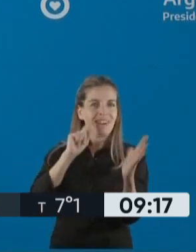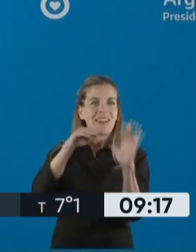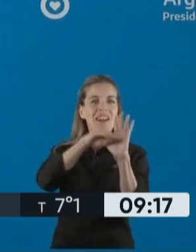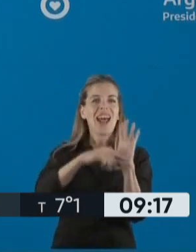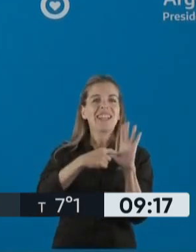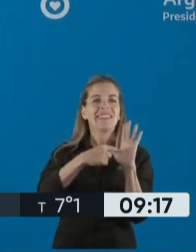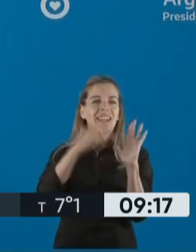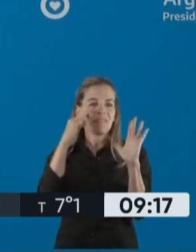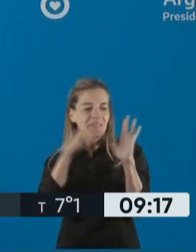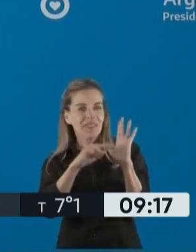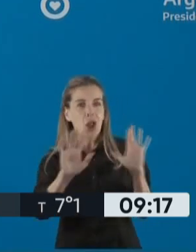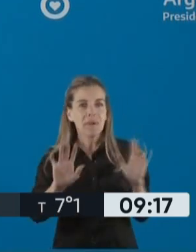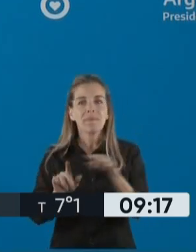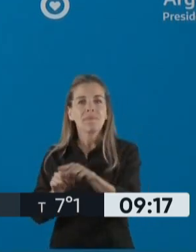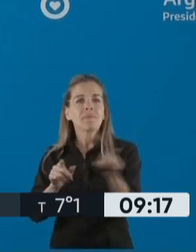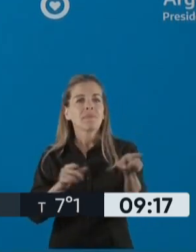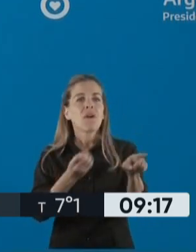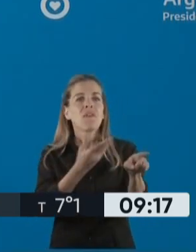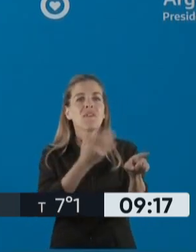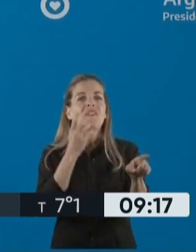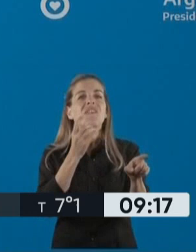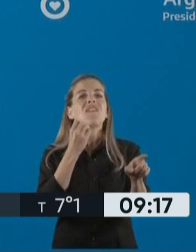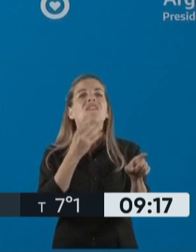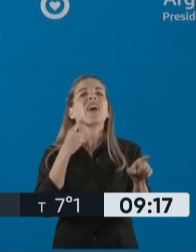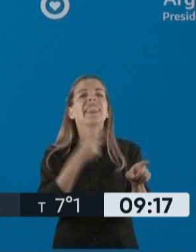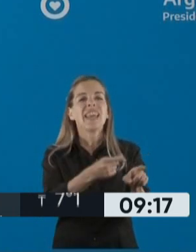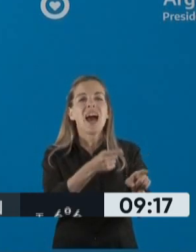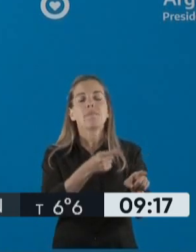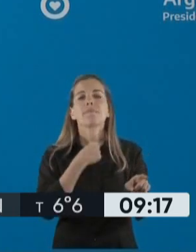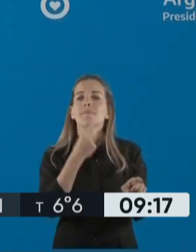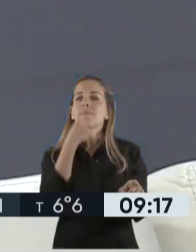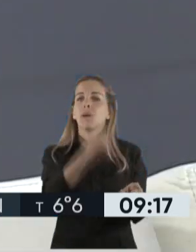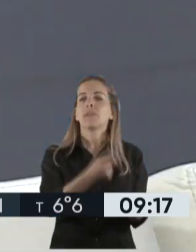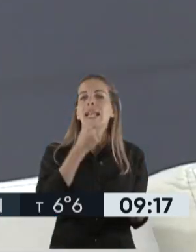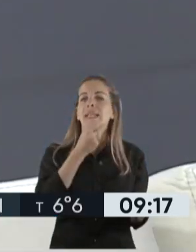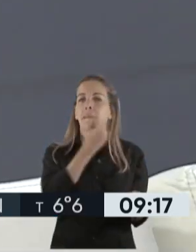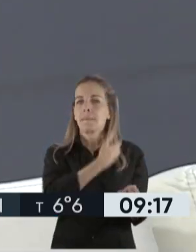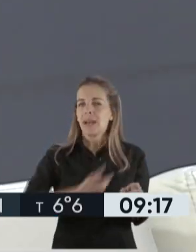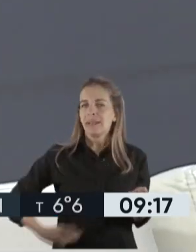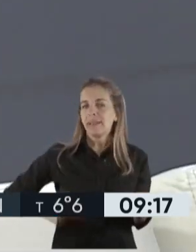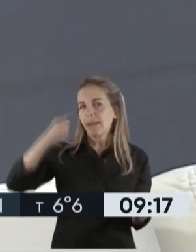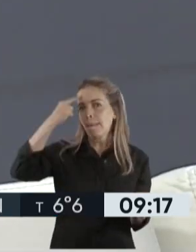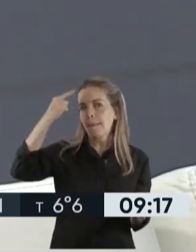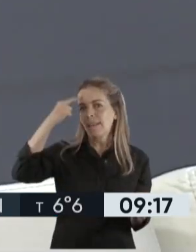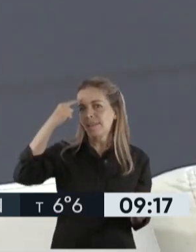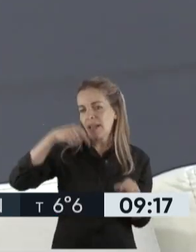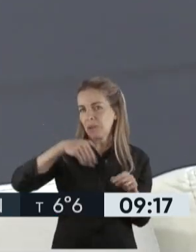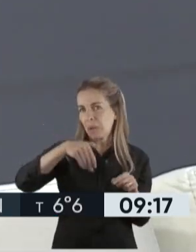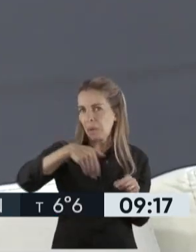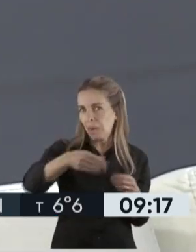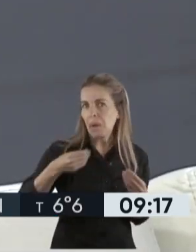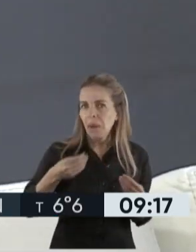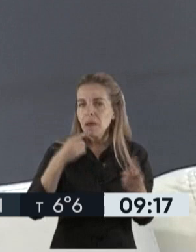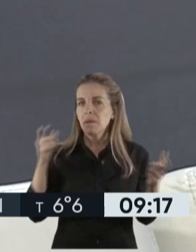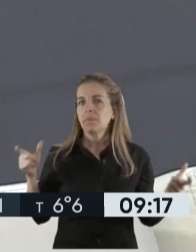decir. ¿Qué tal, portavoz? ¿Cómo está? ¿Cómo está? Buen día. Quería consultarle si el presidente evalúa poner en pie en el corto plazo una mesa de